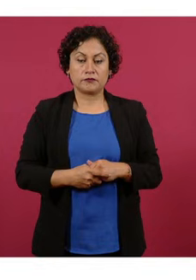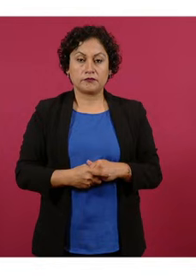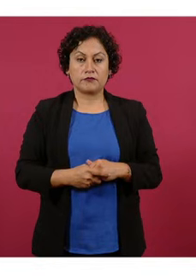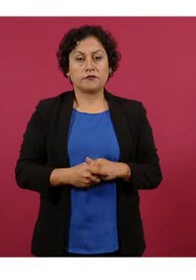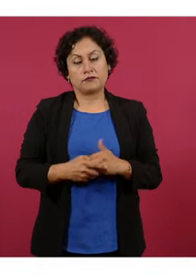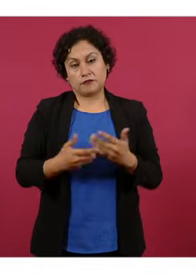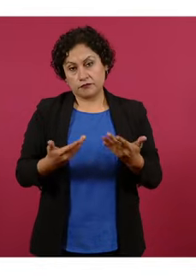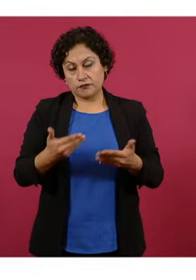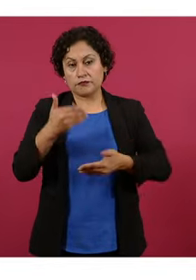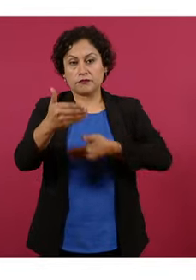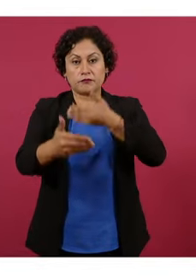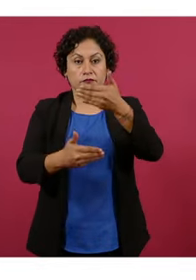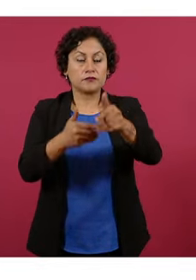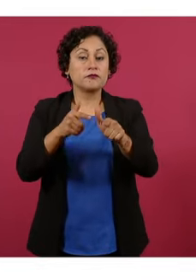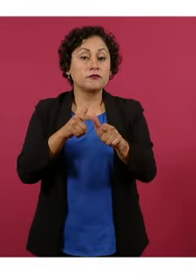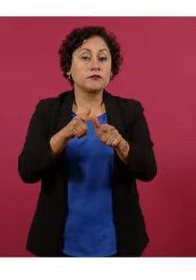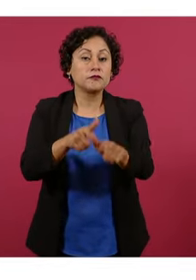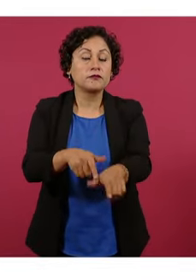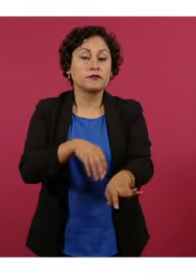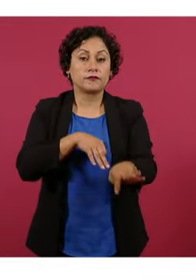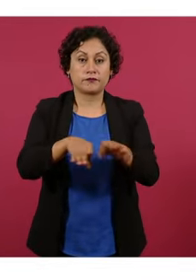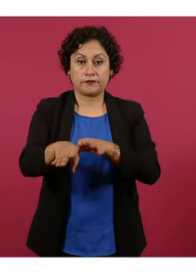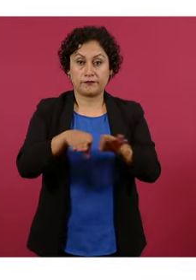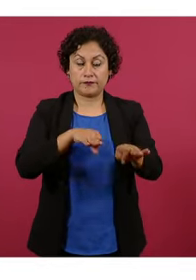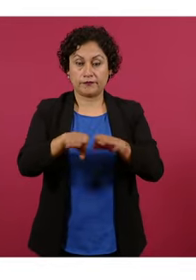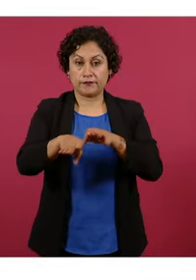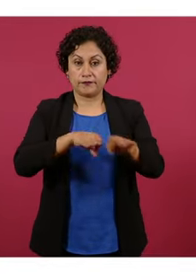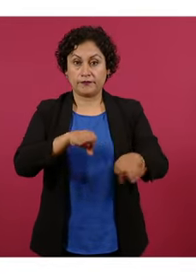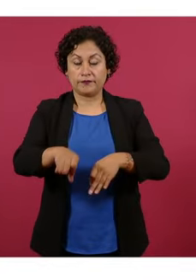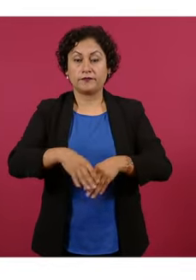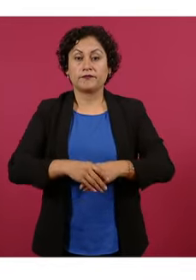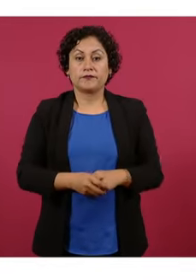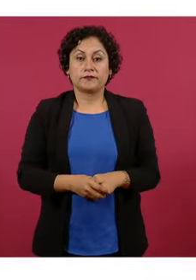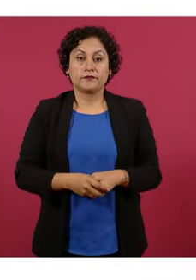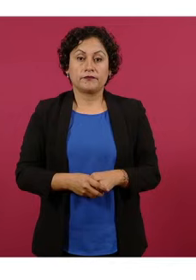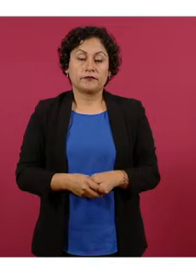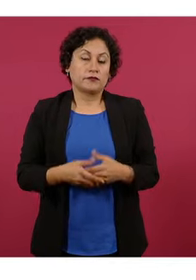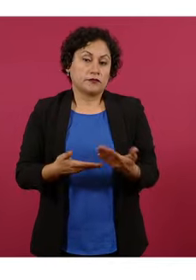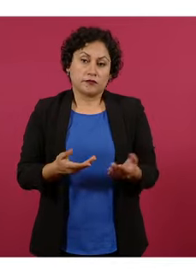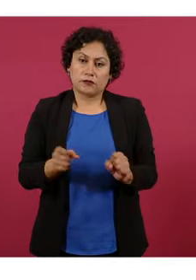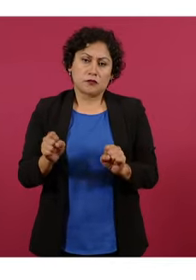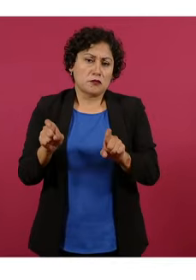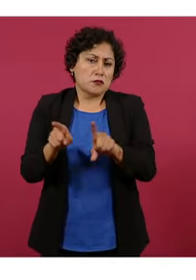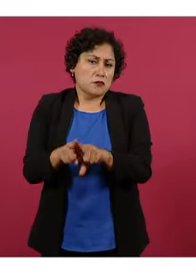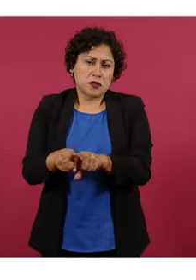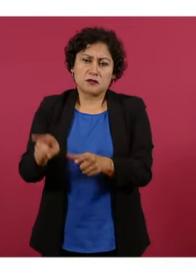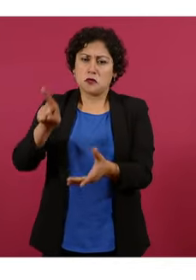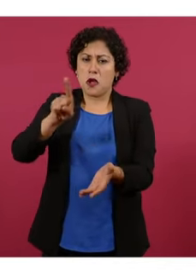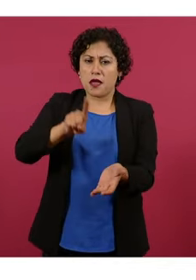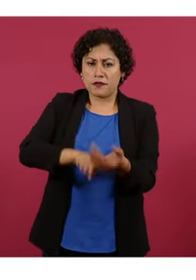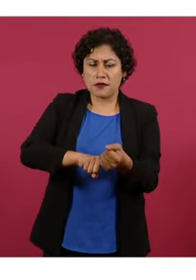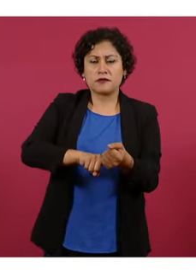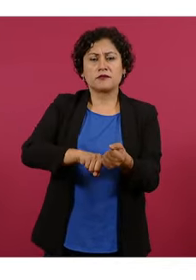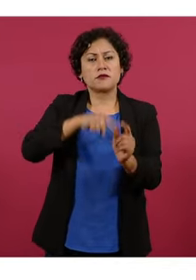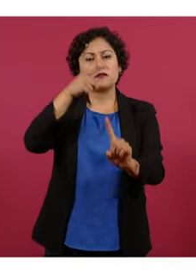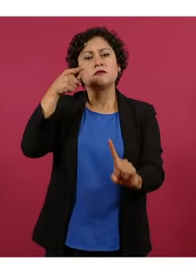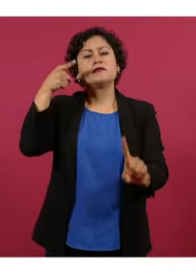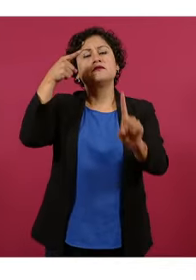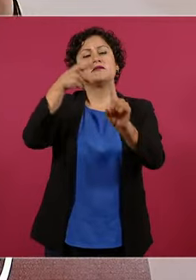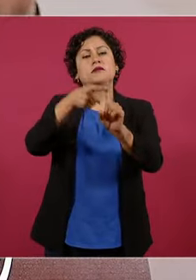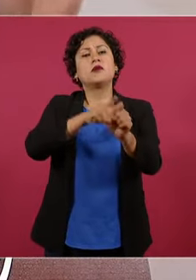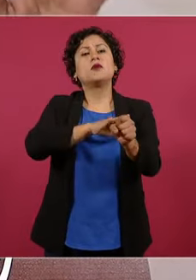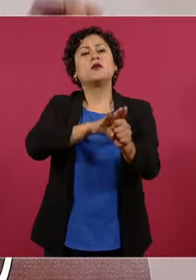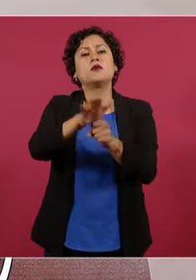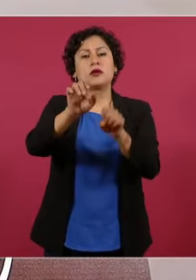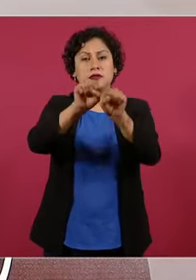trabajando. Es parte del mejoramiento de todo el sistema de salud y